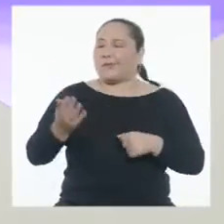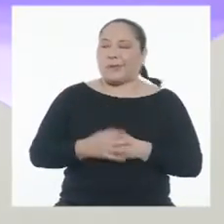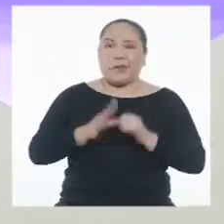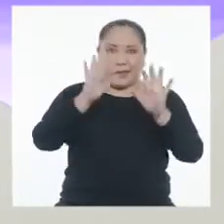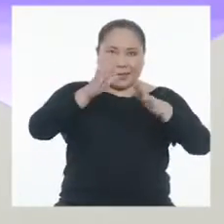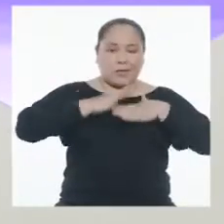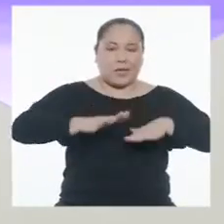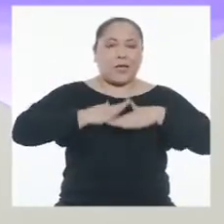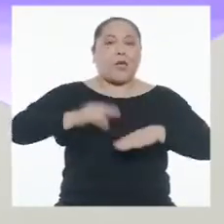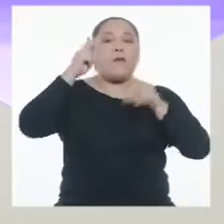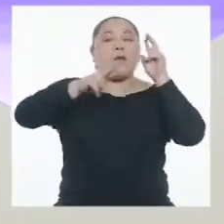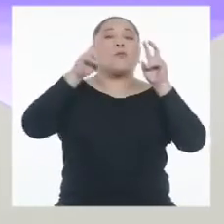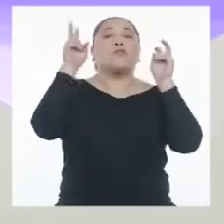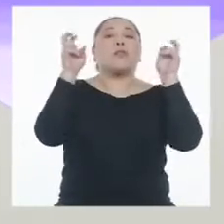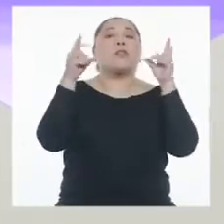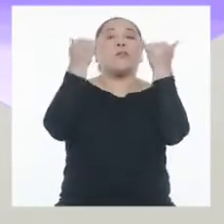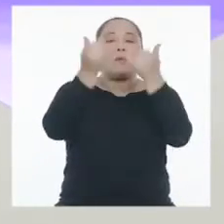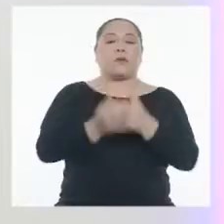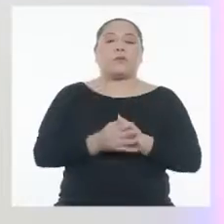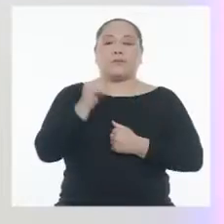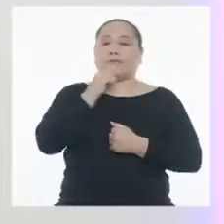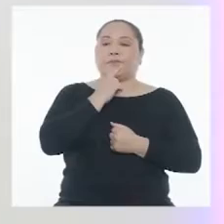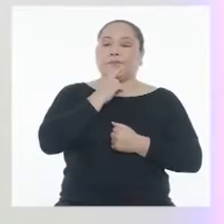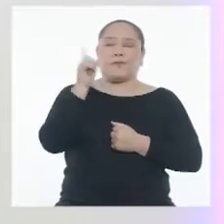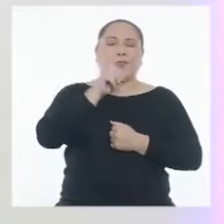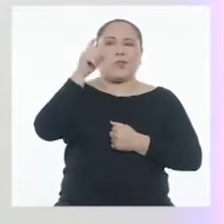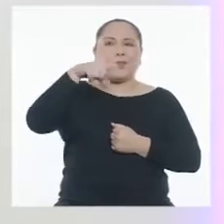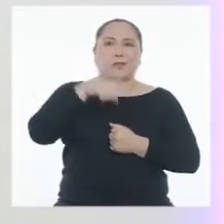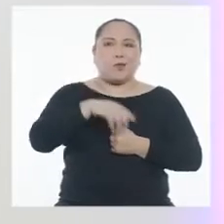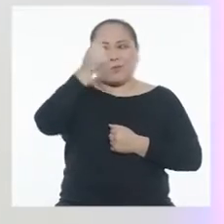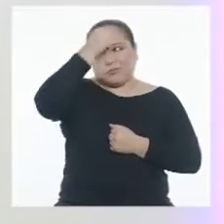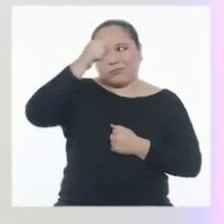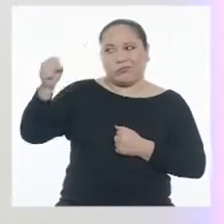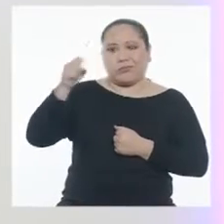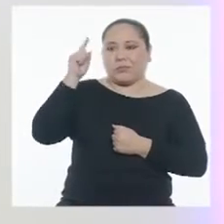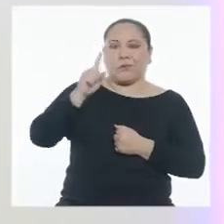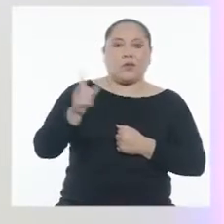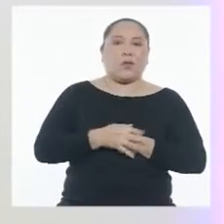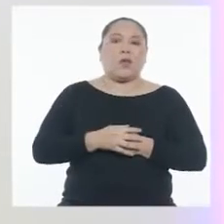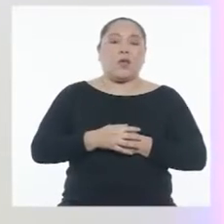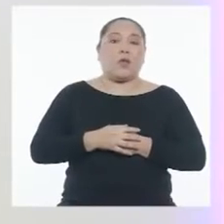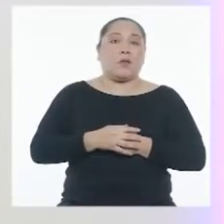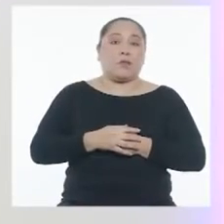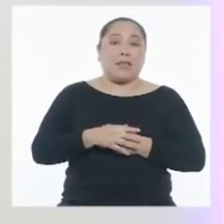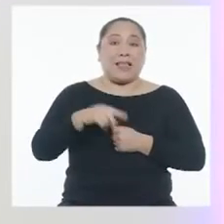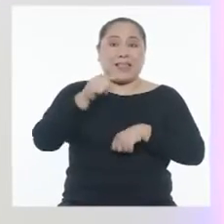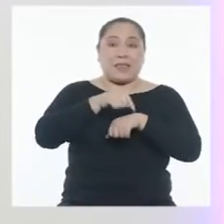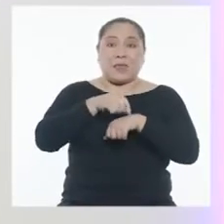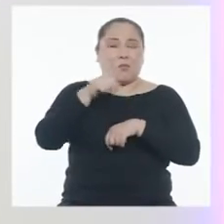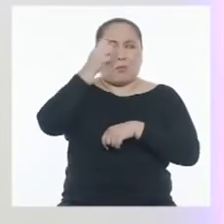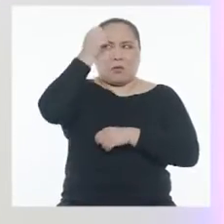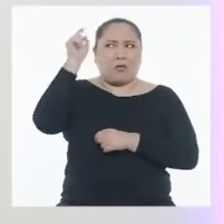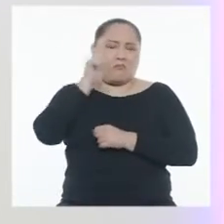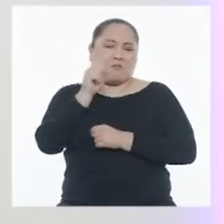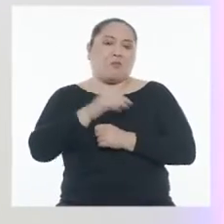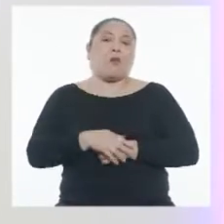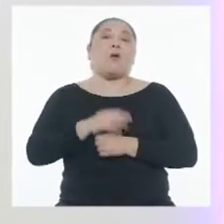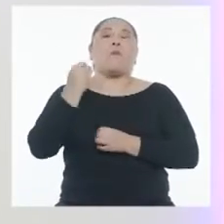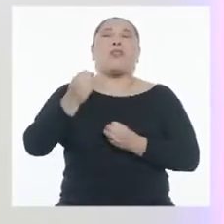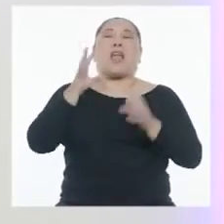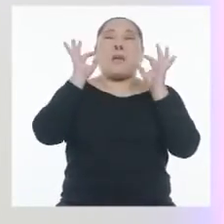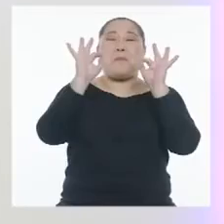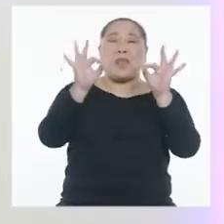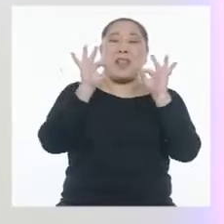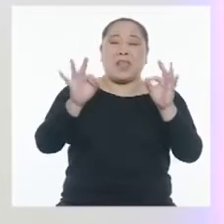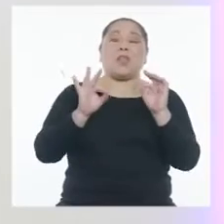Mario. Veamos cuál es el tema de hoy. Por lo visto, no necesitamos viajar en el tiempo. Si bien sabemos que la inseguridad ciudadana ha